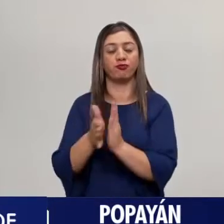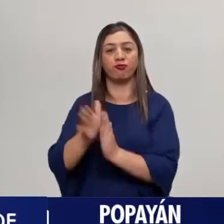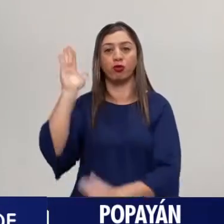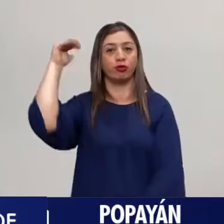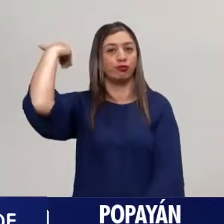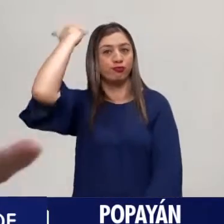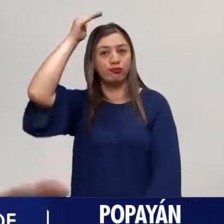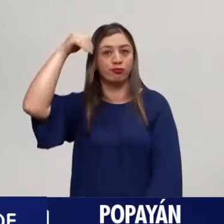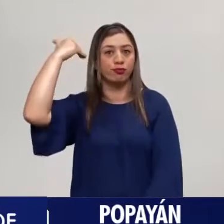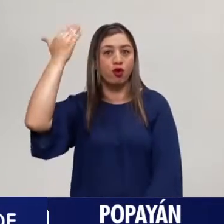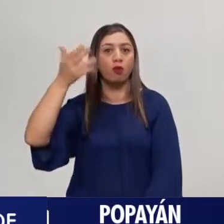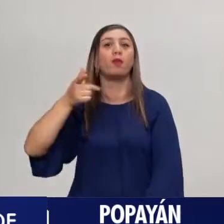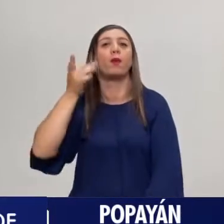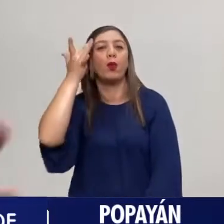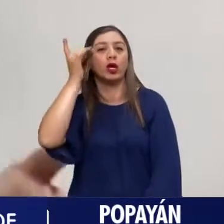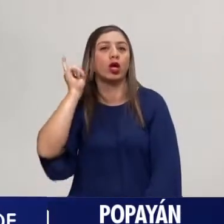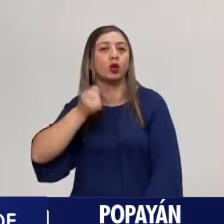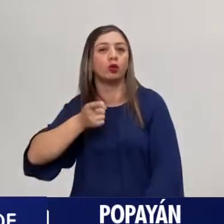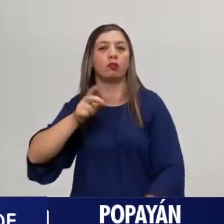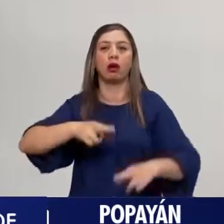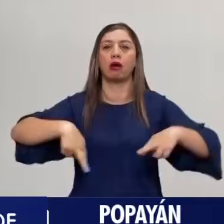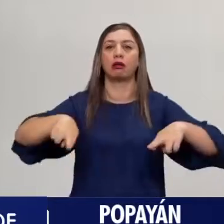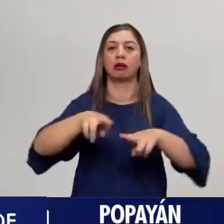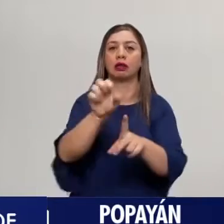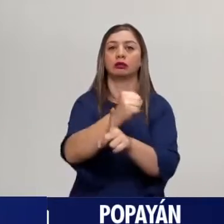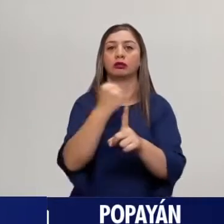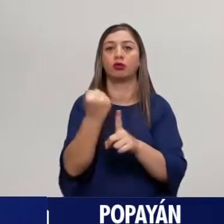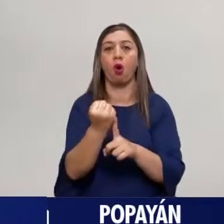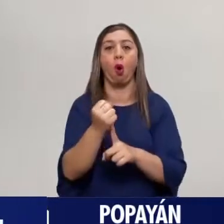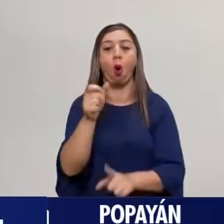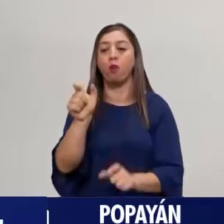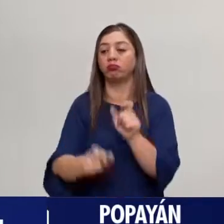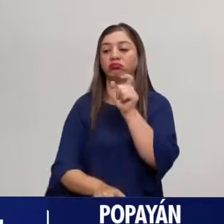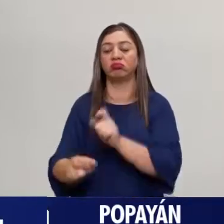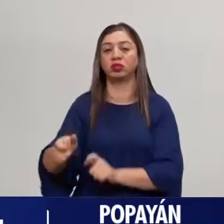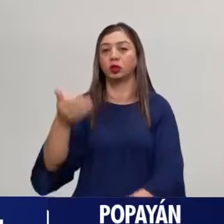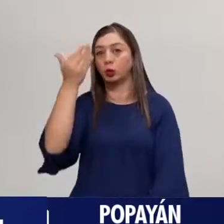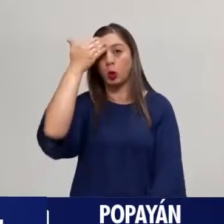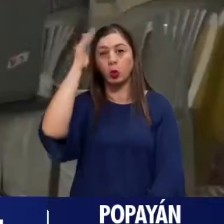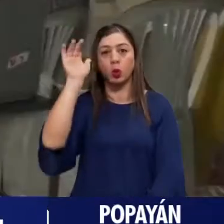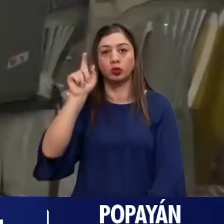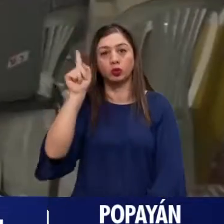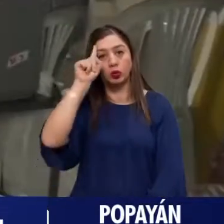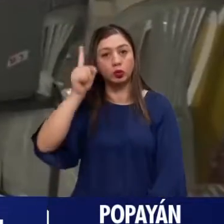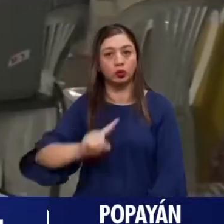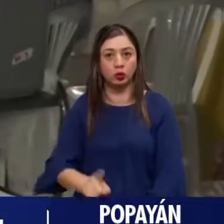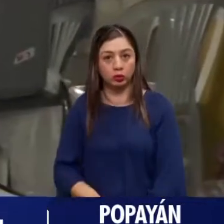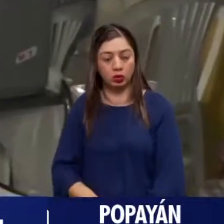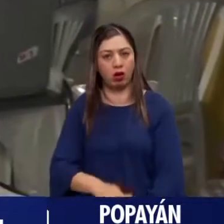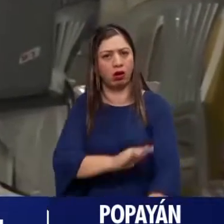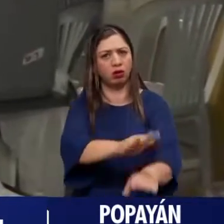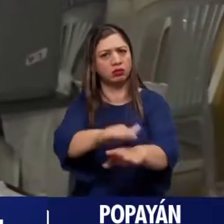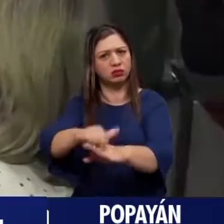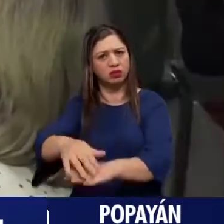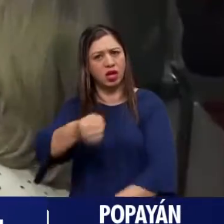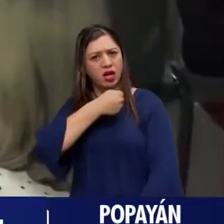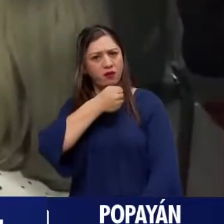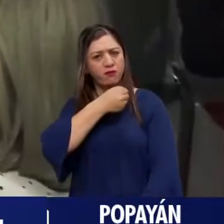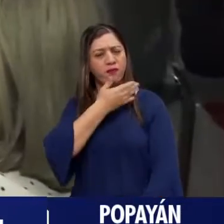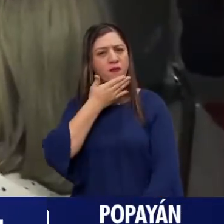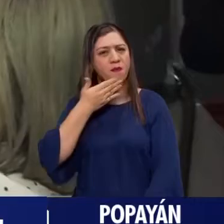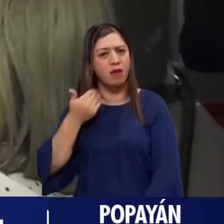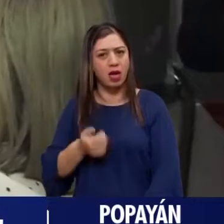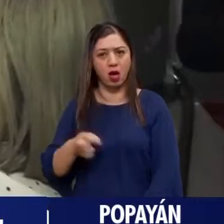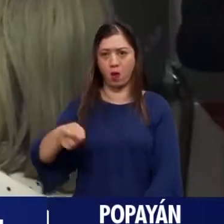comunidad, información a través de redes sociales o medios que no son los adecuados o personas que no son los adecuadas. Invitamos a la gente a informarse mejor por